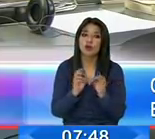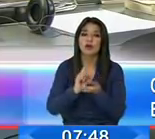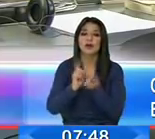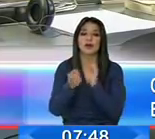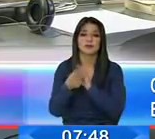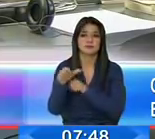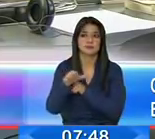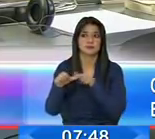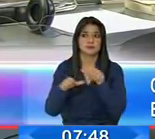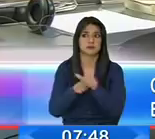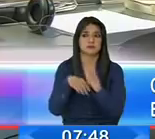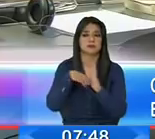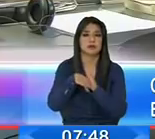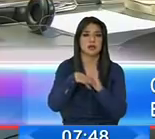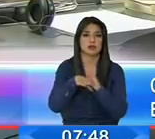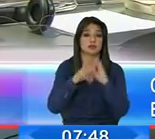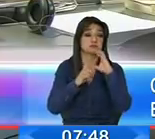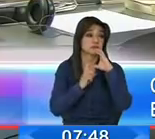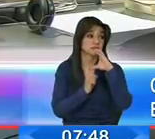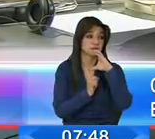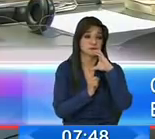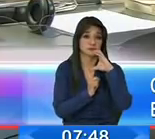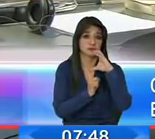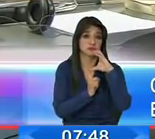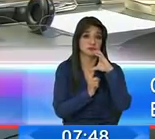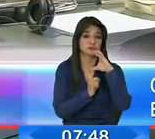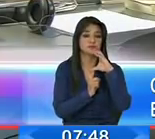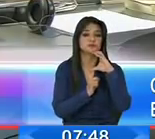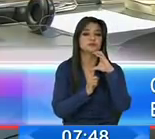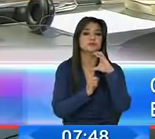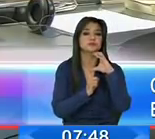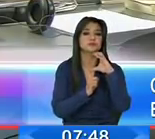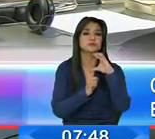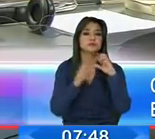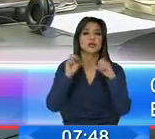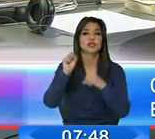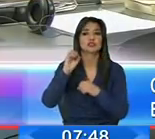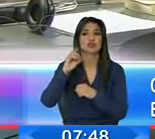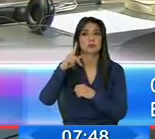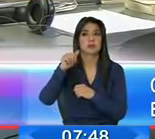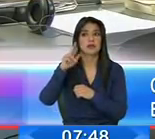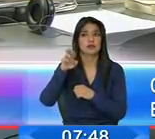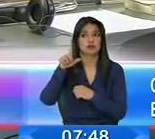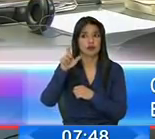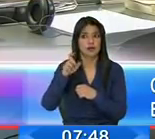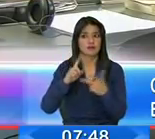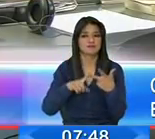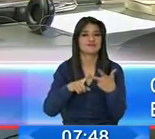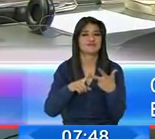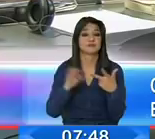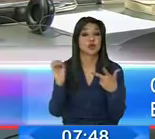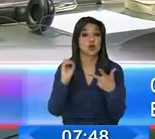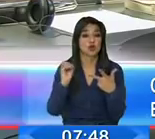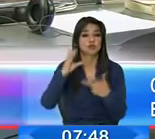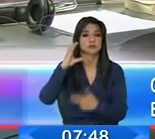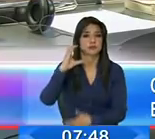monetización del Banco del Pacífico, de Sopladora y de la